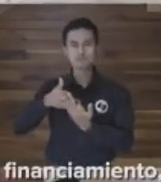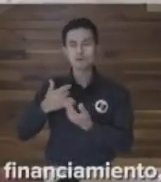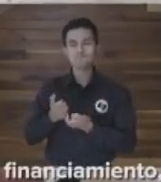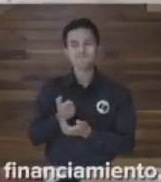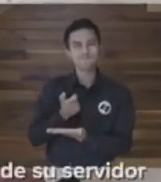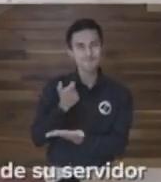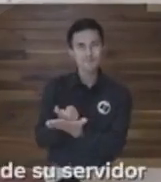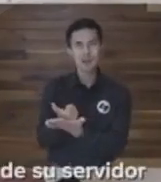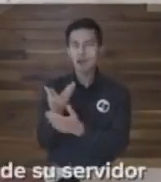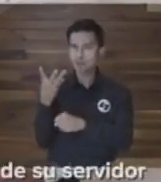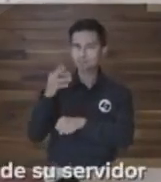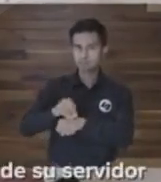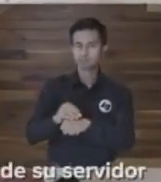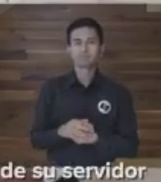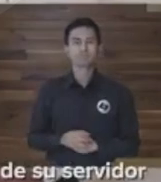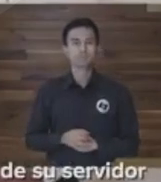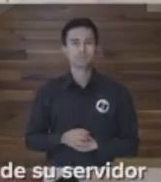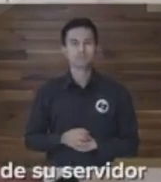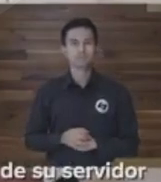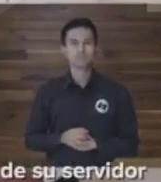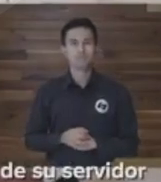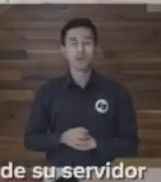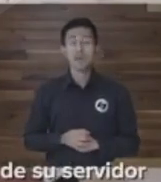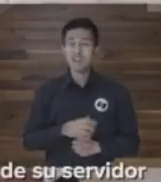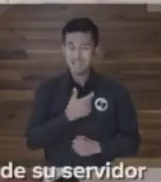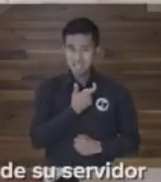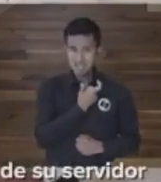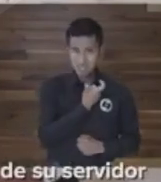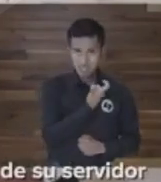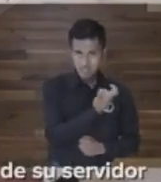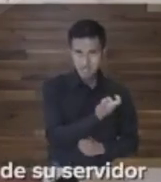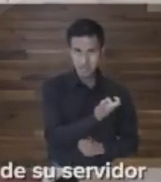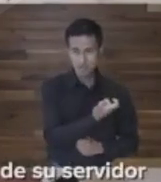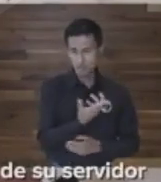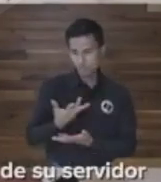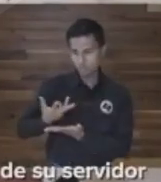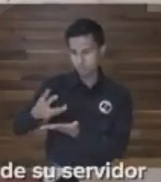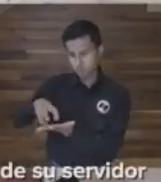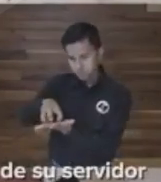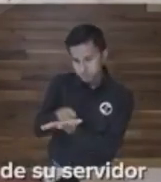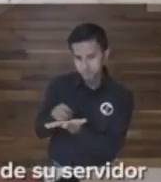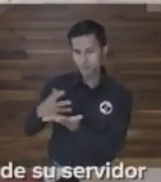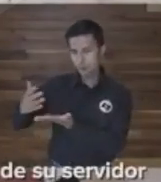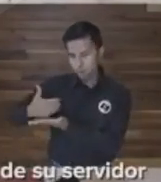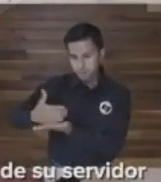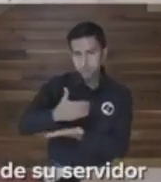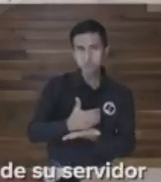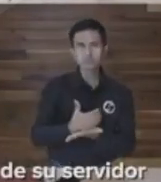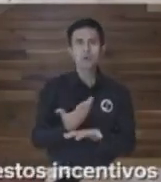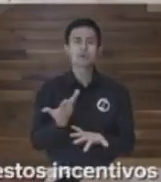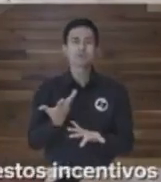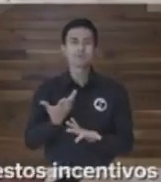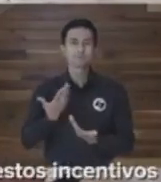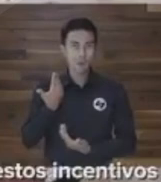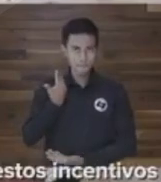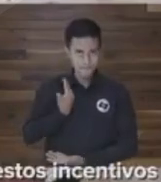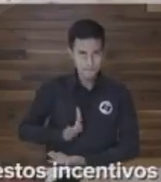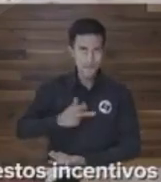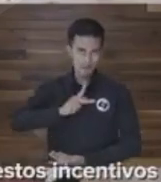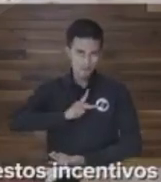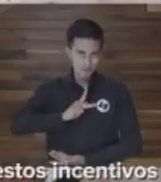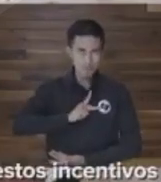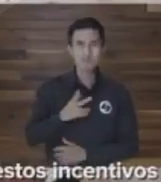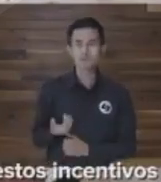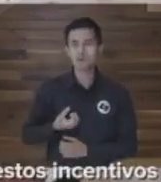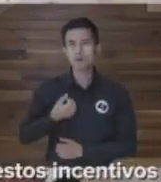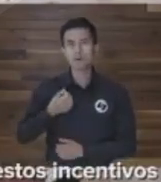para tal efecto. El fondo recaudado de las donaciones de sueldo por parte de su servidor, así como del gabinete legal y ampliado,